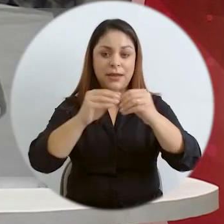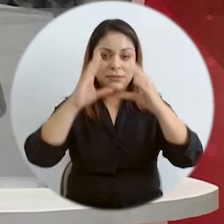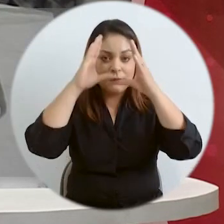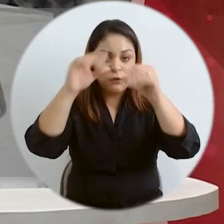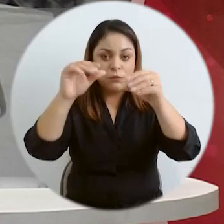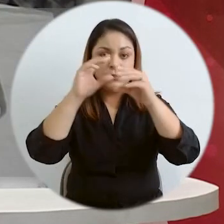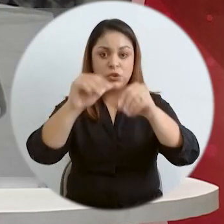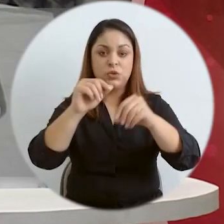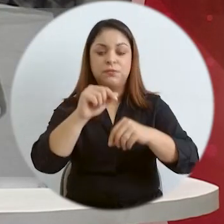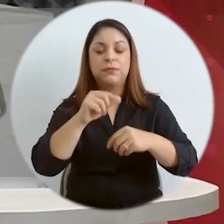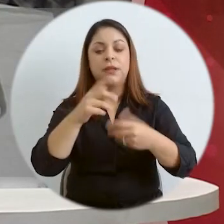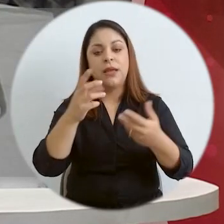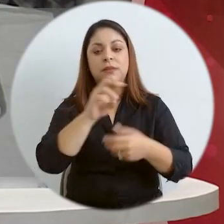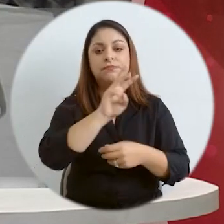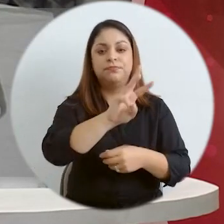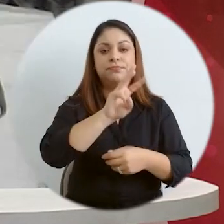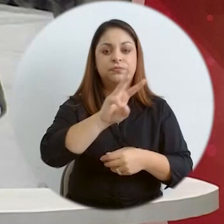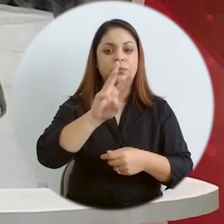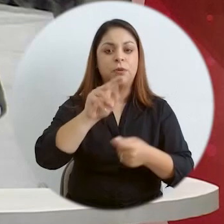programas en